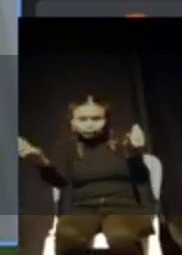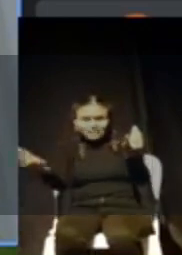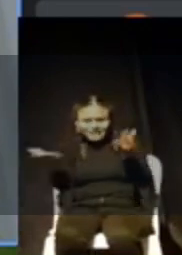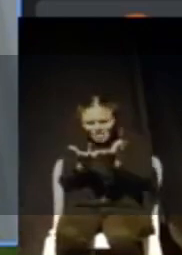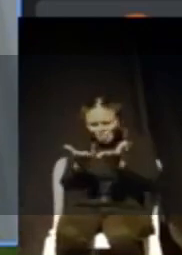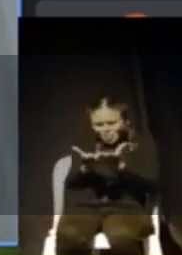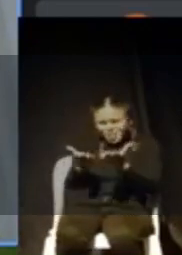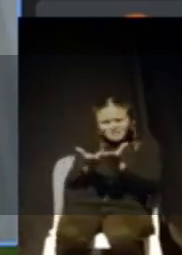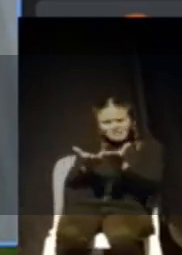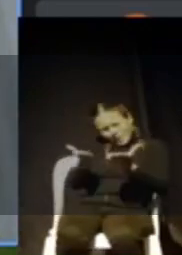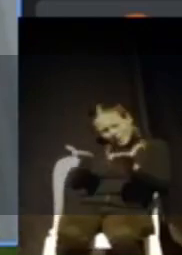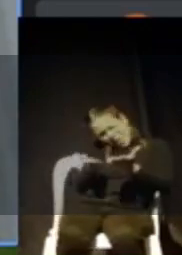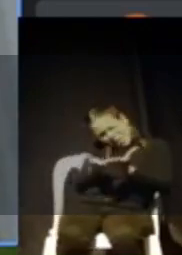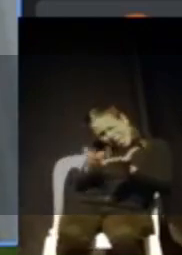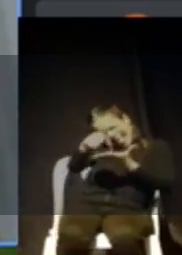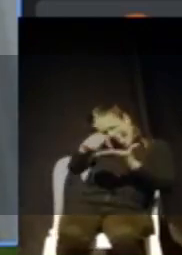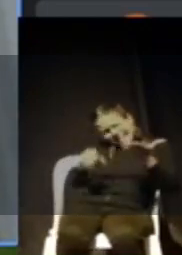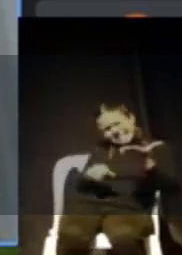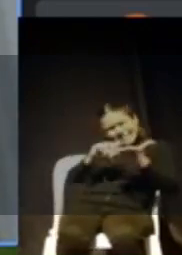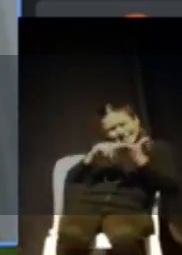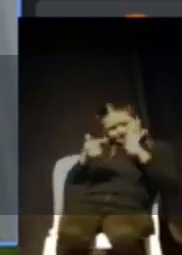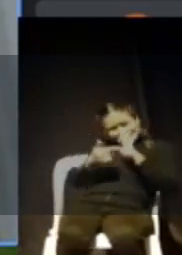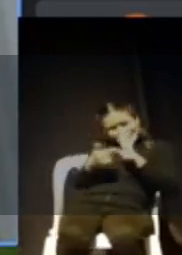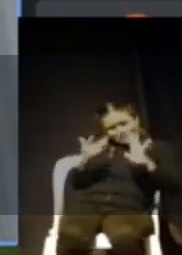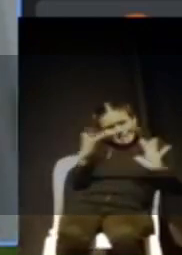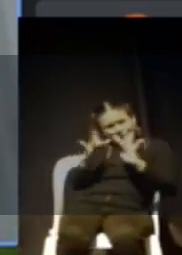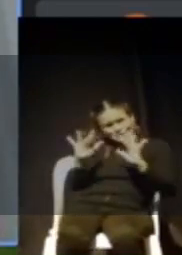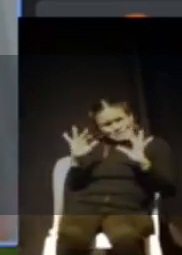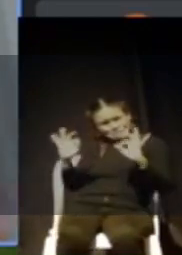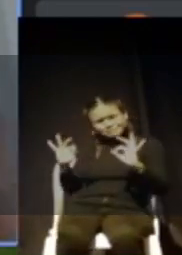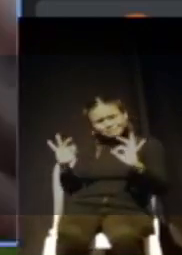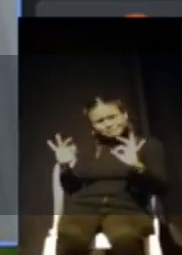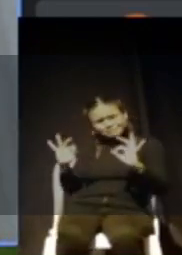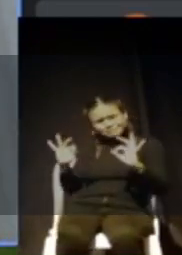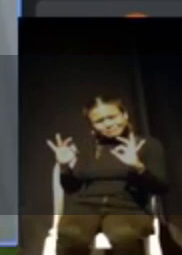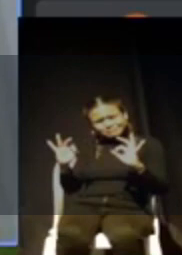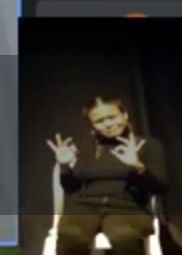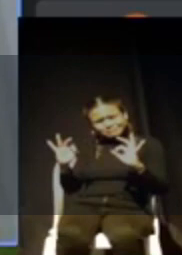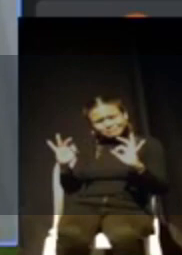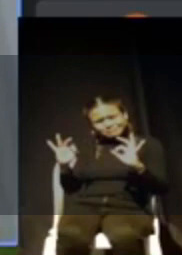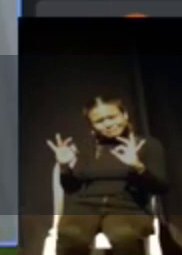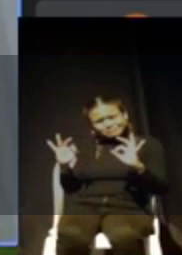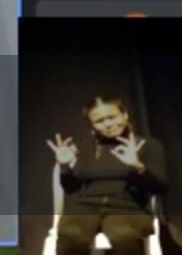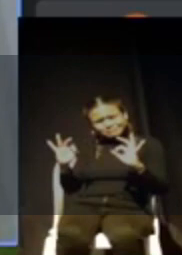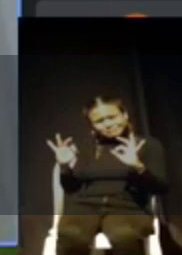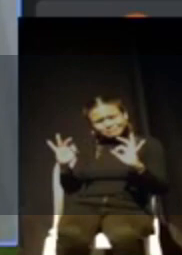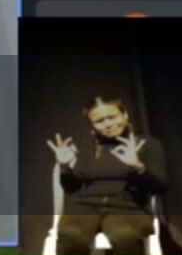inadecuada para la realidad histórica del país. De ahí la proliferación